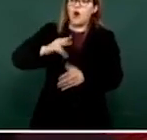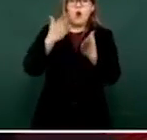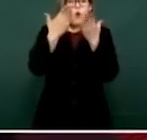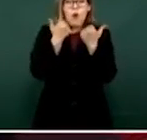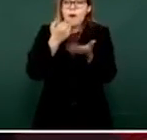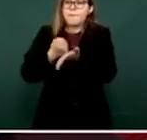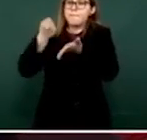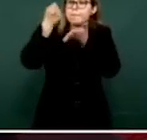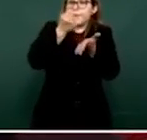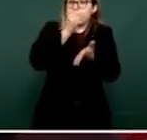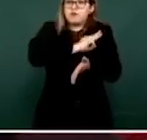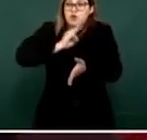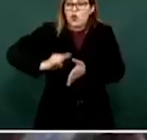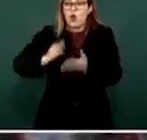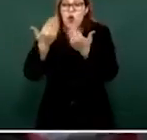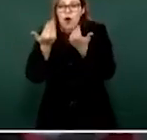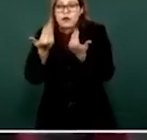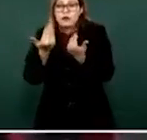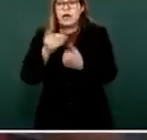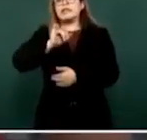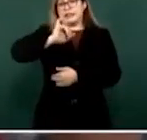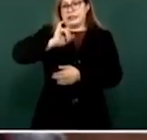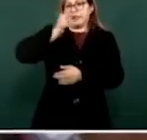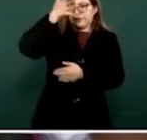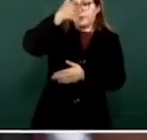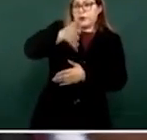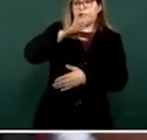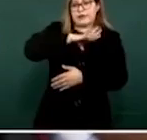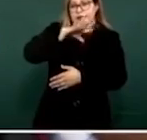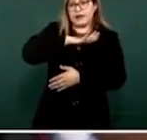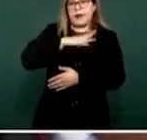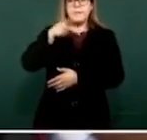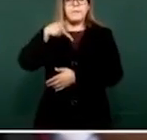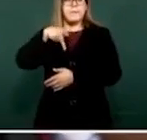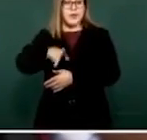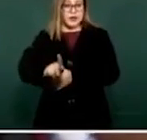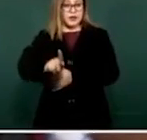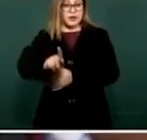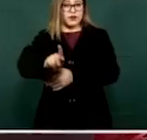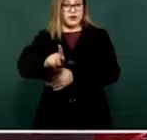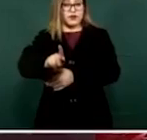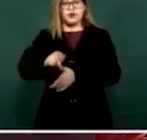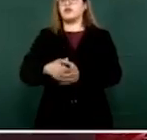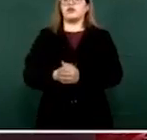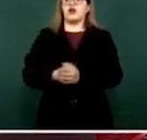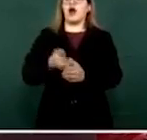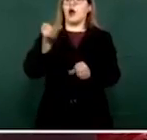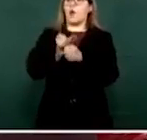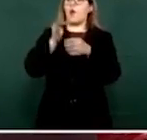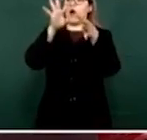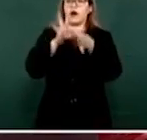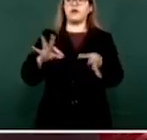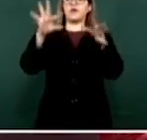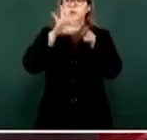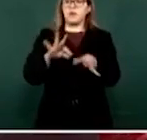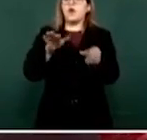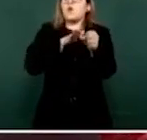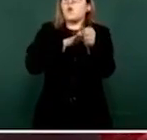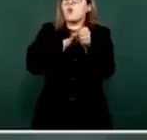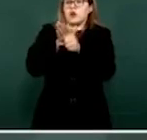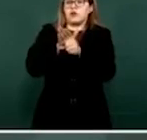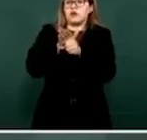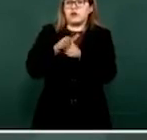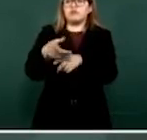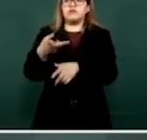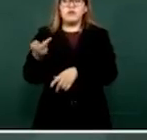Pero van a haber recursos. Por eso se expone cuál es